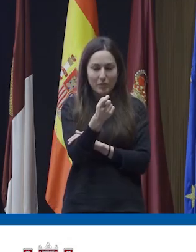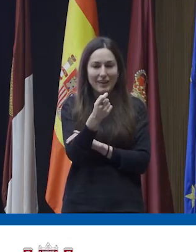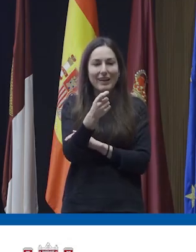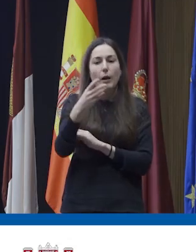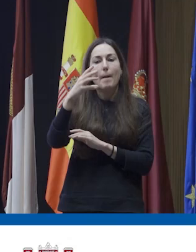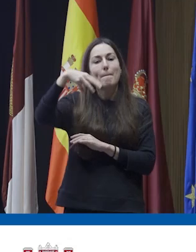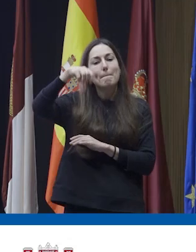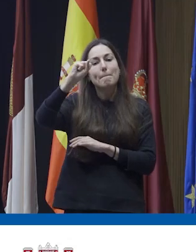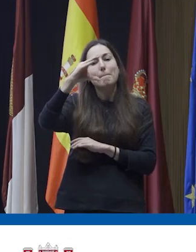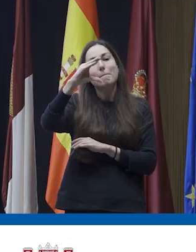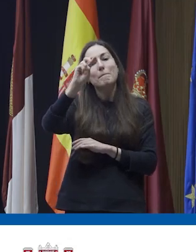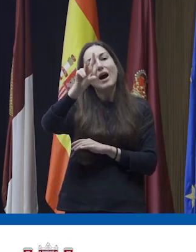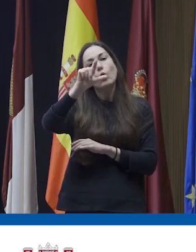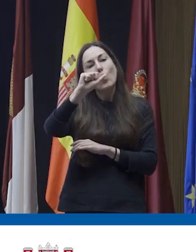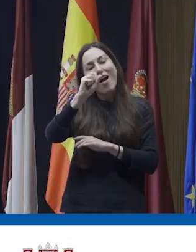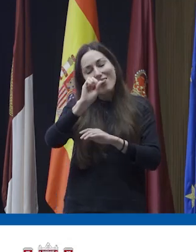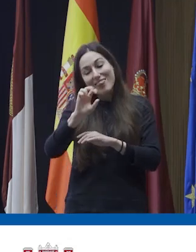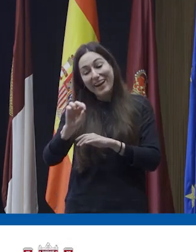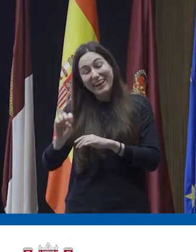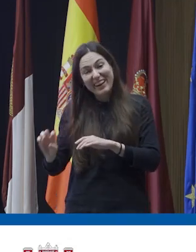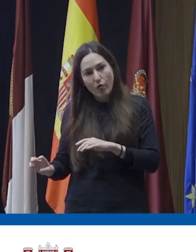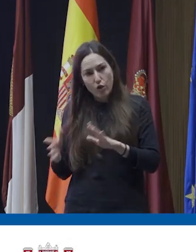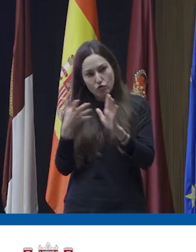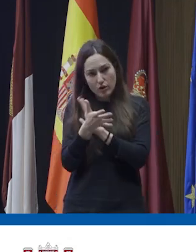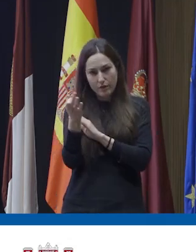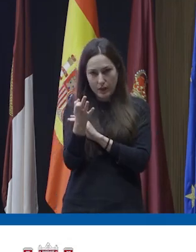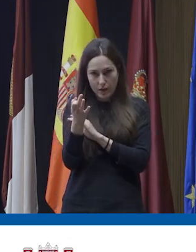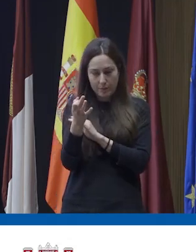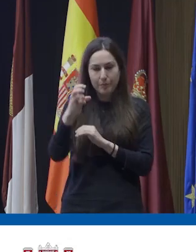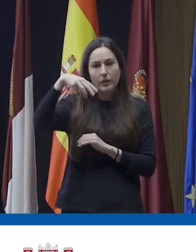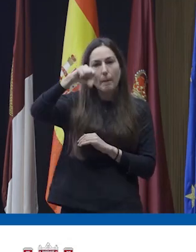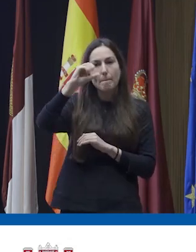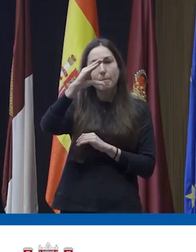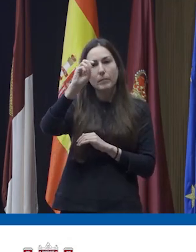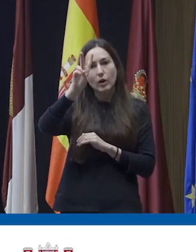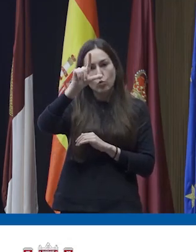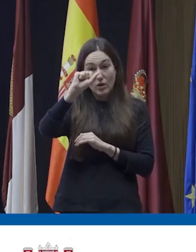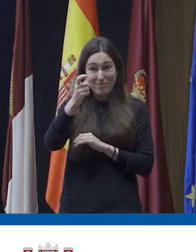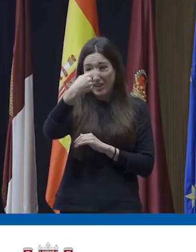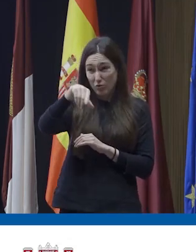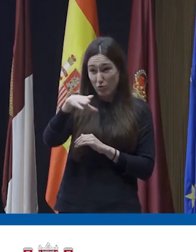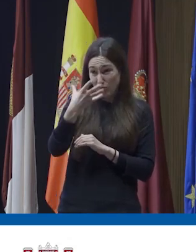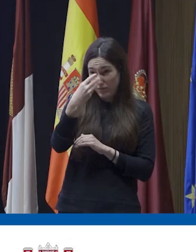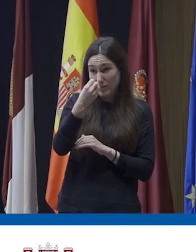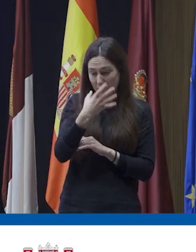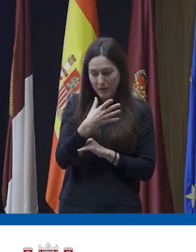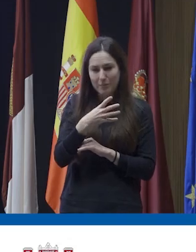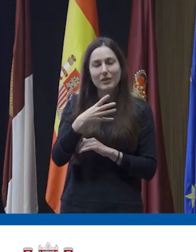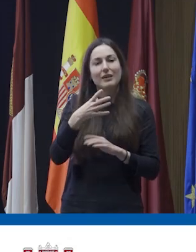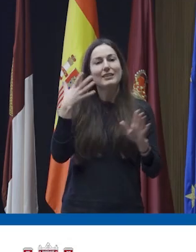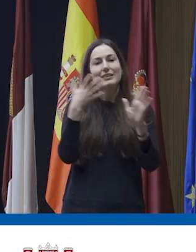cómo influye en la recuperación visual, ¿vale? En lo que es el tema de la mácula. La degeneración macular, para que me entendáis, es una